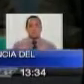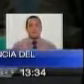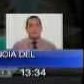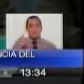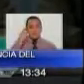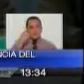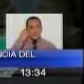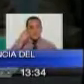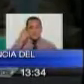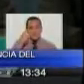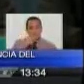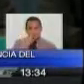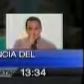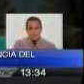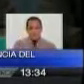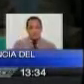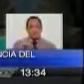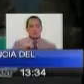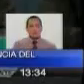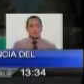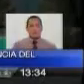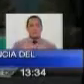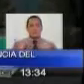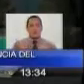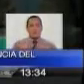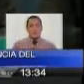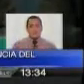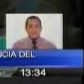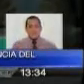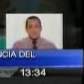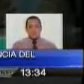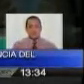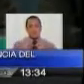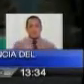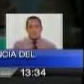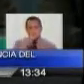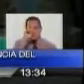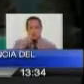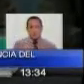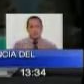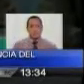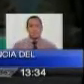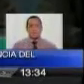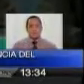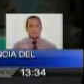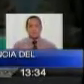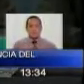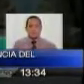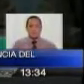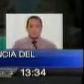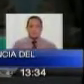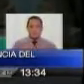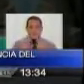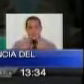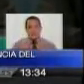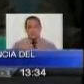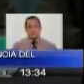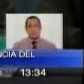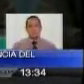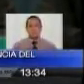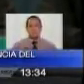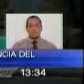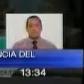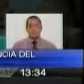se reflexione seriamente sobre lo que el daño que se está haciendo al país con este penoso asunto.